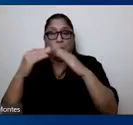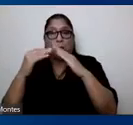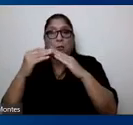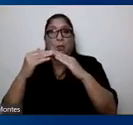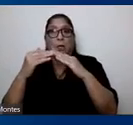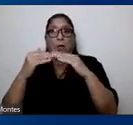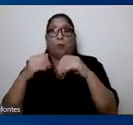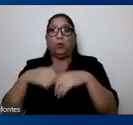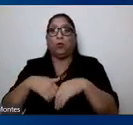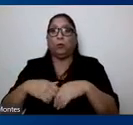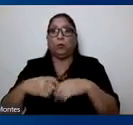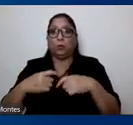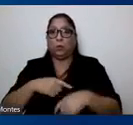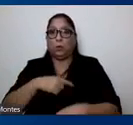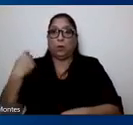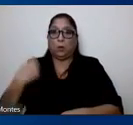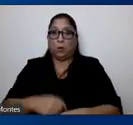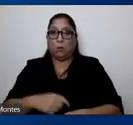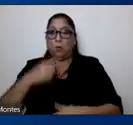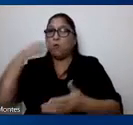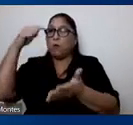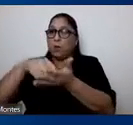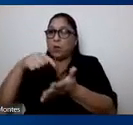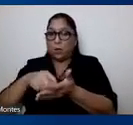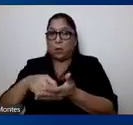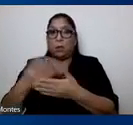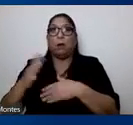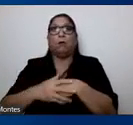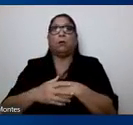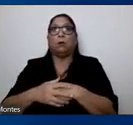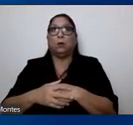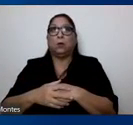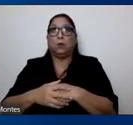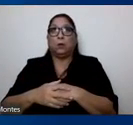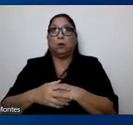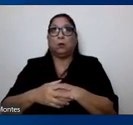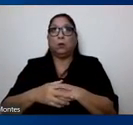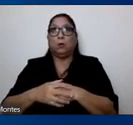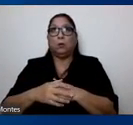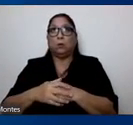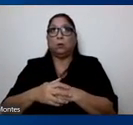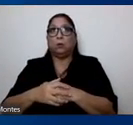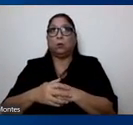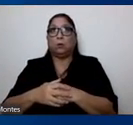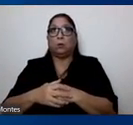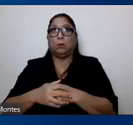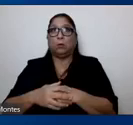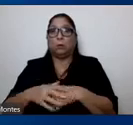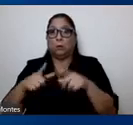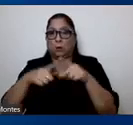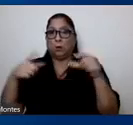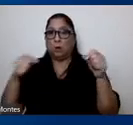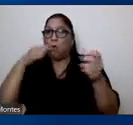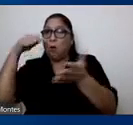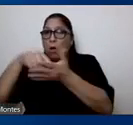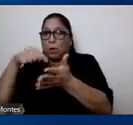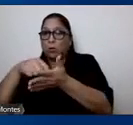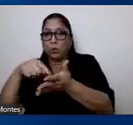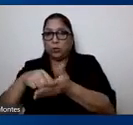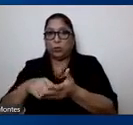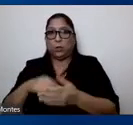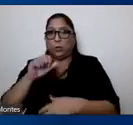Japón aquí en Lima, en que se desarrollaba una rueda de prensa que había convocado los miembros de